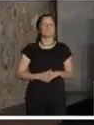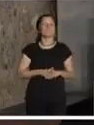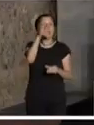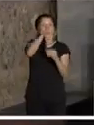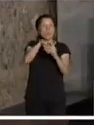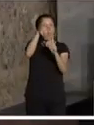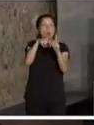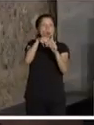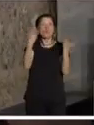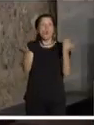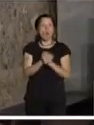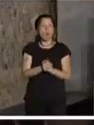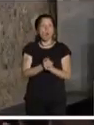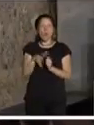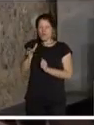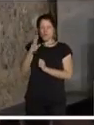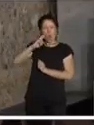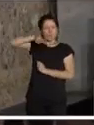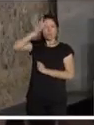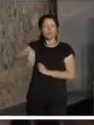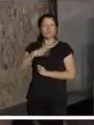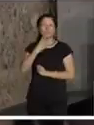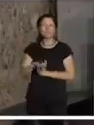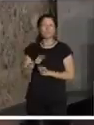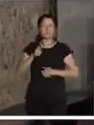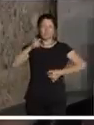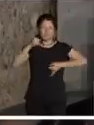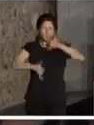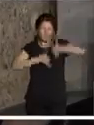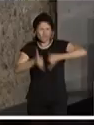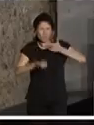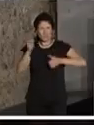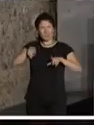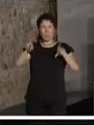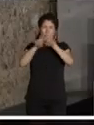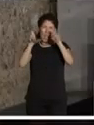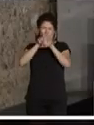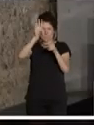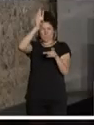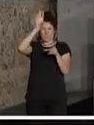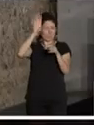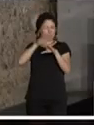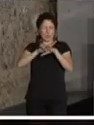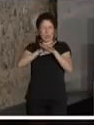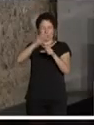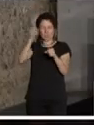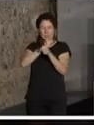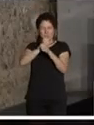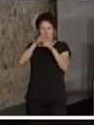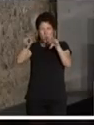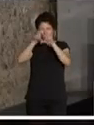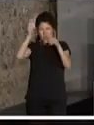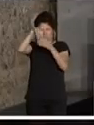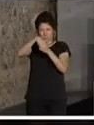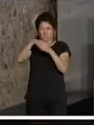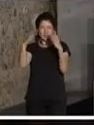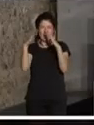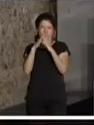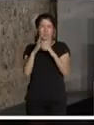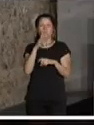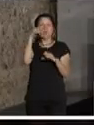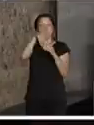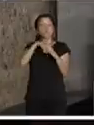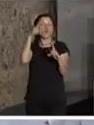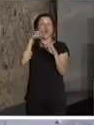el voto Útil es el que reconoce derechos a los Raiders y a las empleadas de hogar y el voto Útil es el que acaba